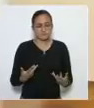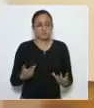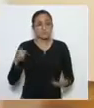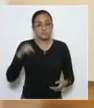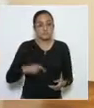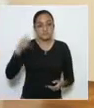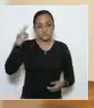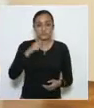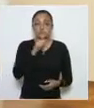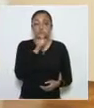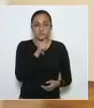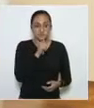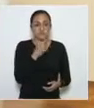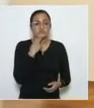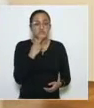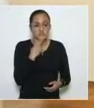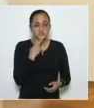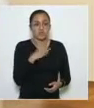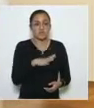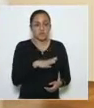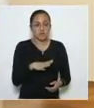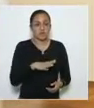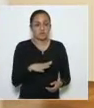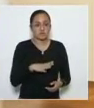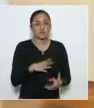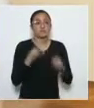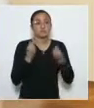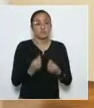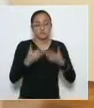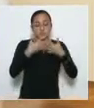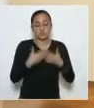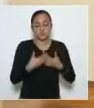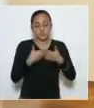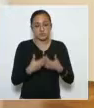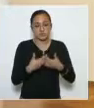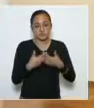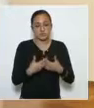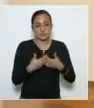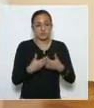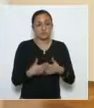En Puebla todavía siguen funcionando muchas empresas,